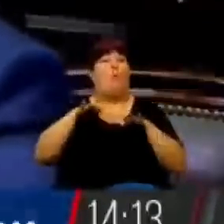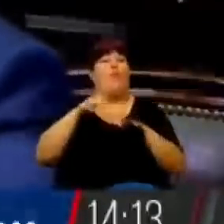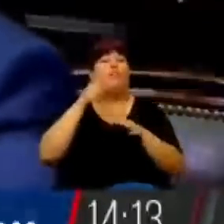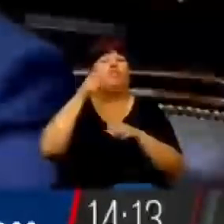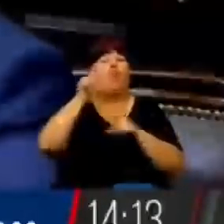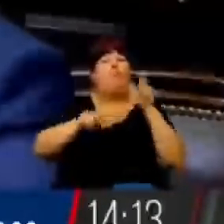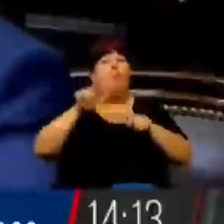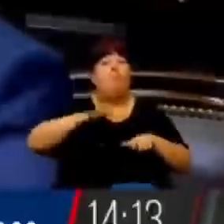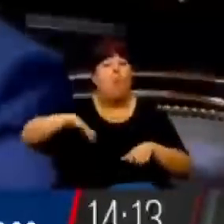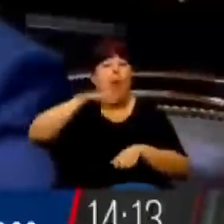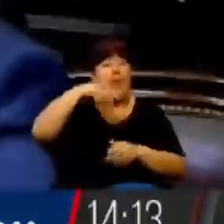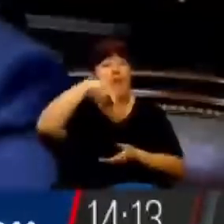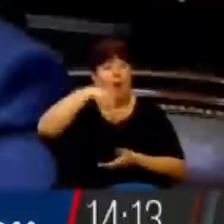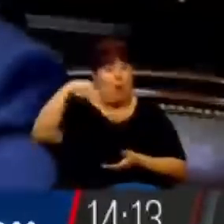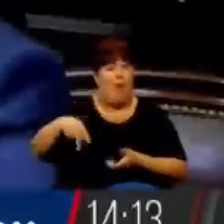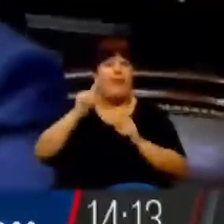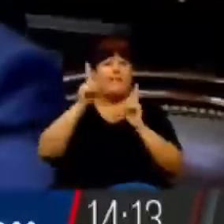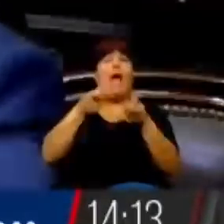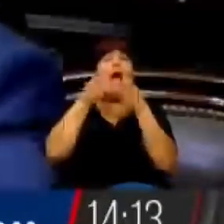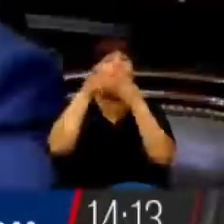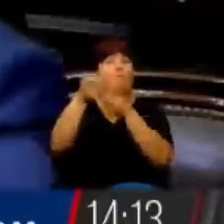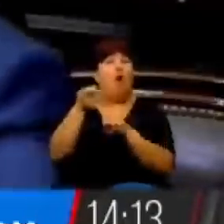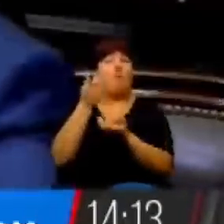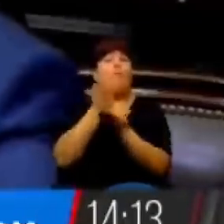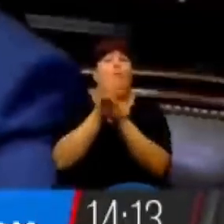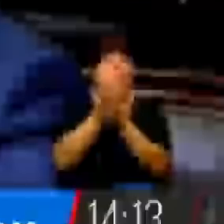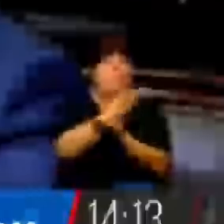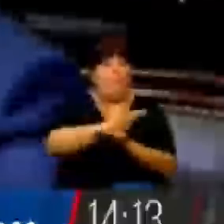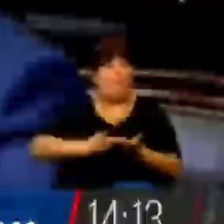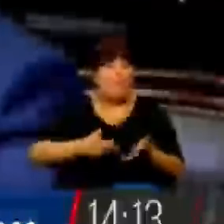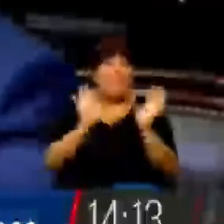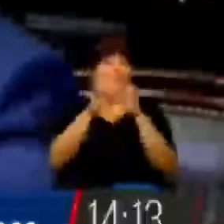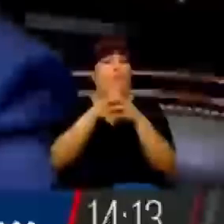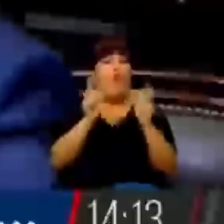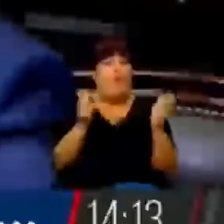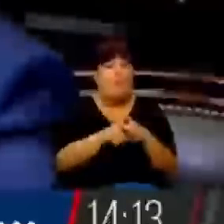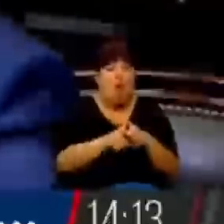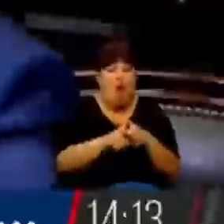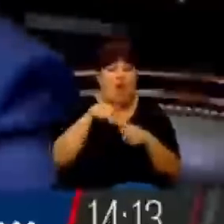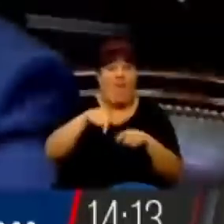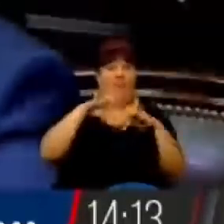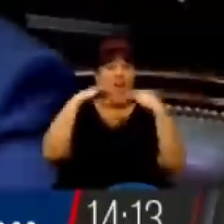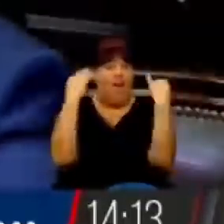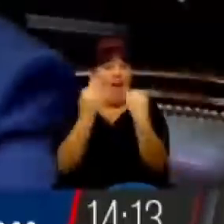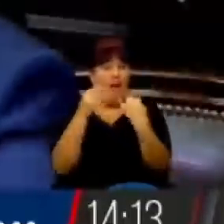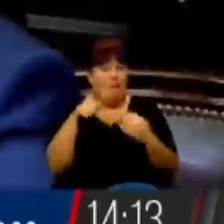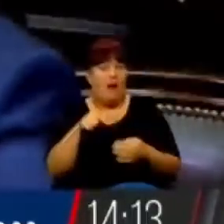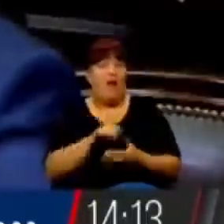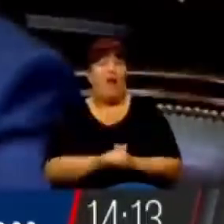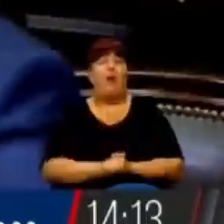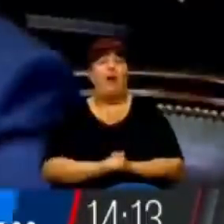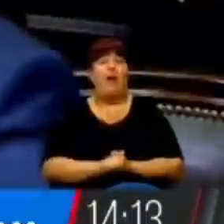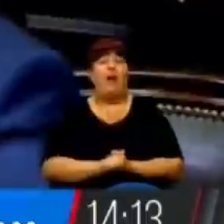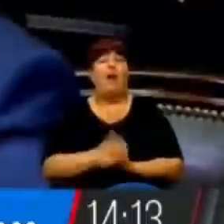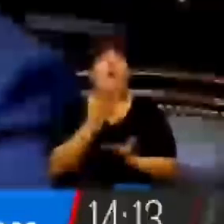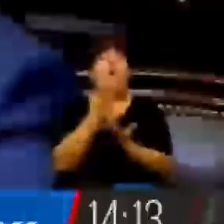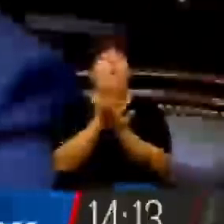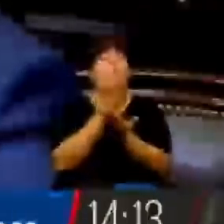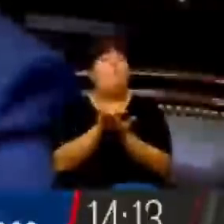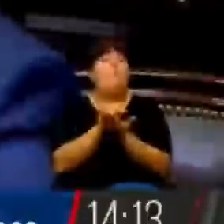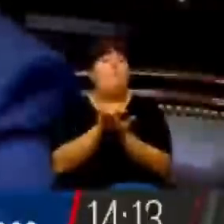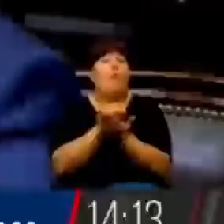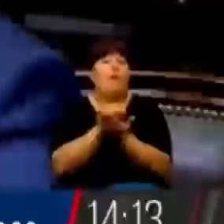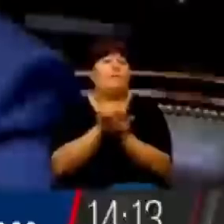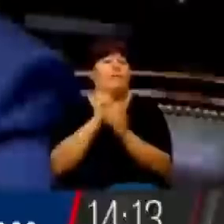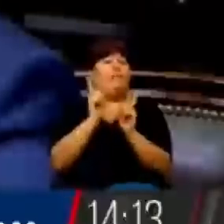Sergio Massa como presidente de la Honorable Cámara de Diputados de la Nación. Bueno, claro, hoy es protocolar esto que estamos